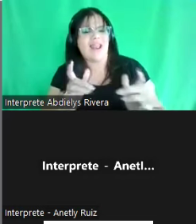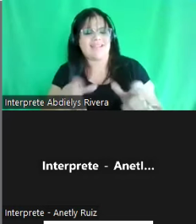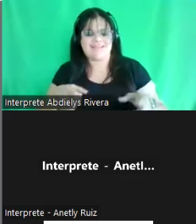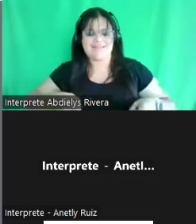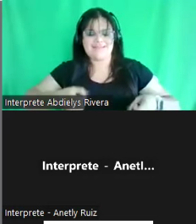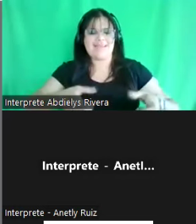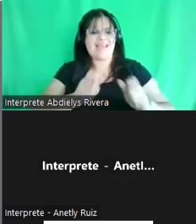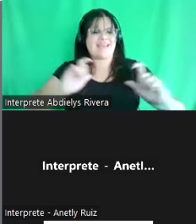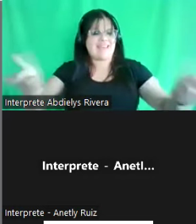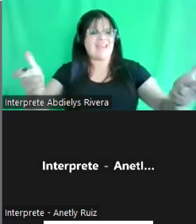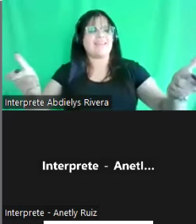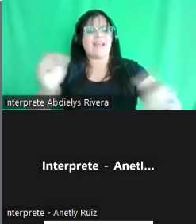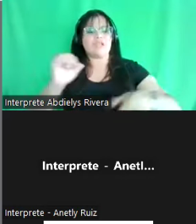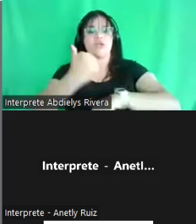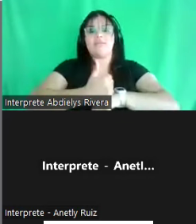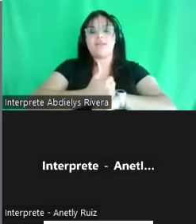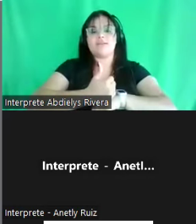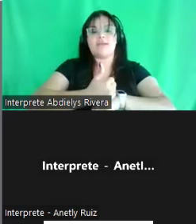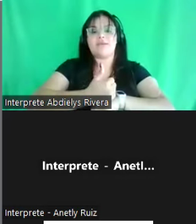diálisis, eso lo establece Medicare.